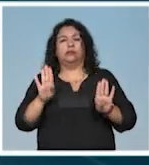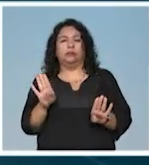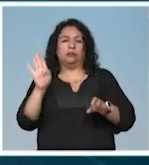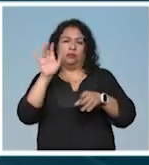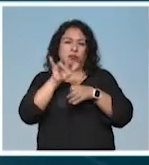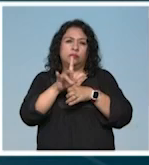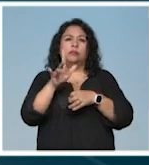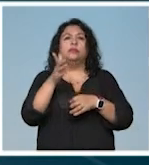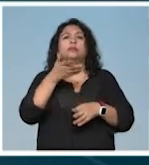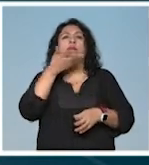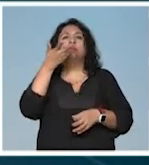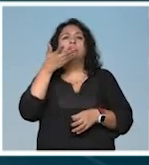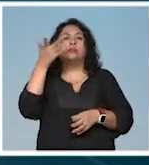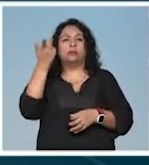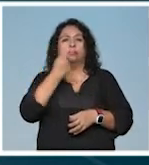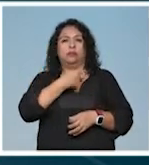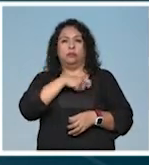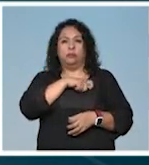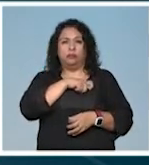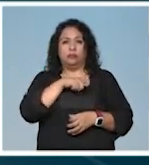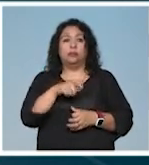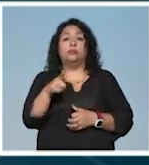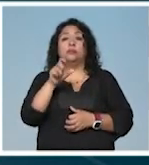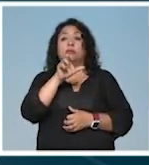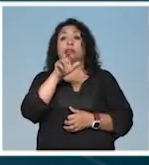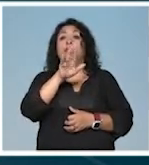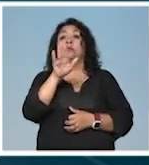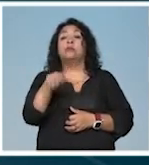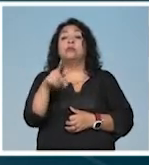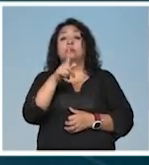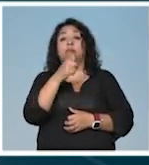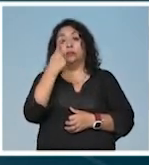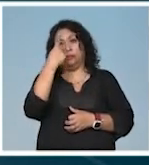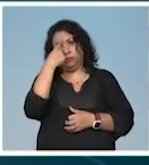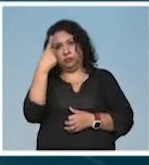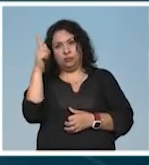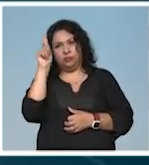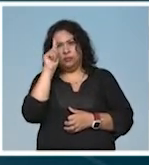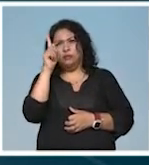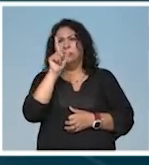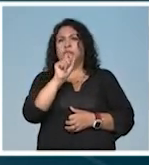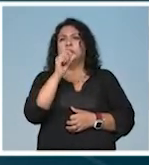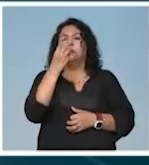culturales y costumbristas de España. Saura muere en Madrid el 23